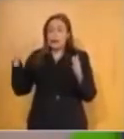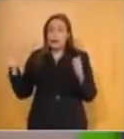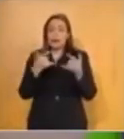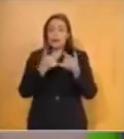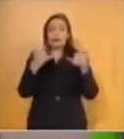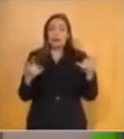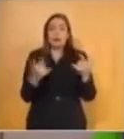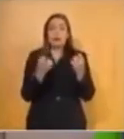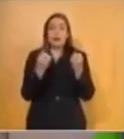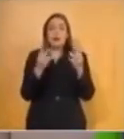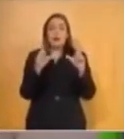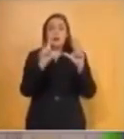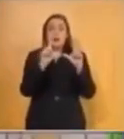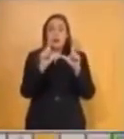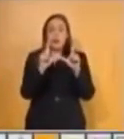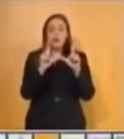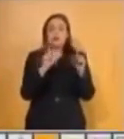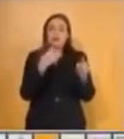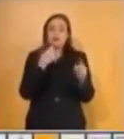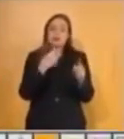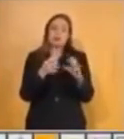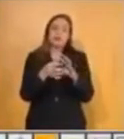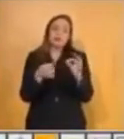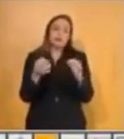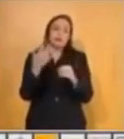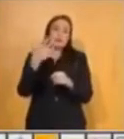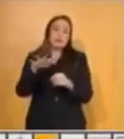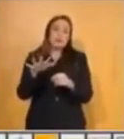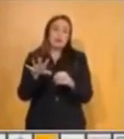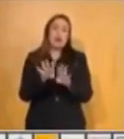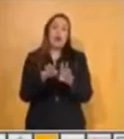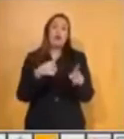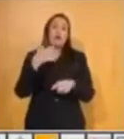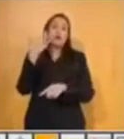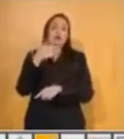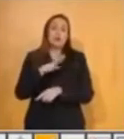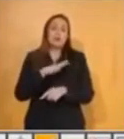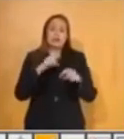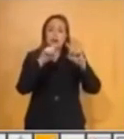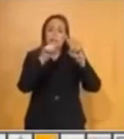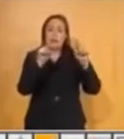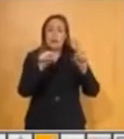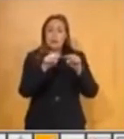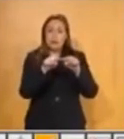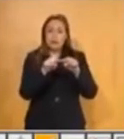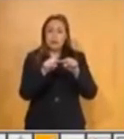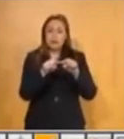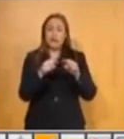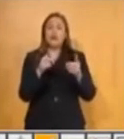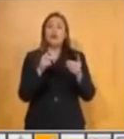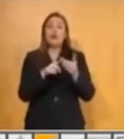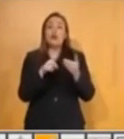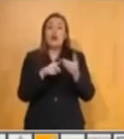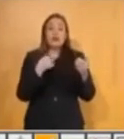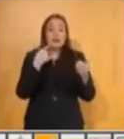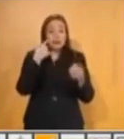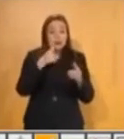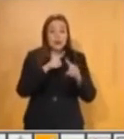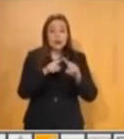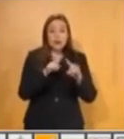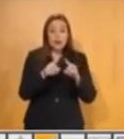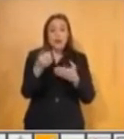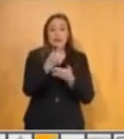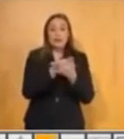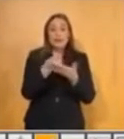paneles tiene la historia? Dijimos que tiene 10. ¿Cómo sé qué son los paneles o los recuadros? Pues son donde se encuentran los dibujos